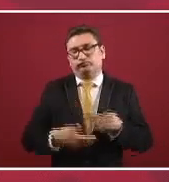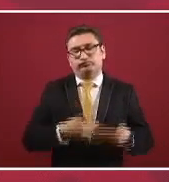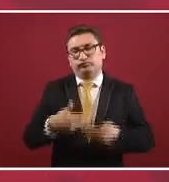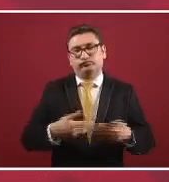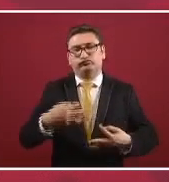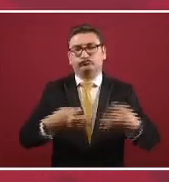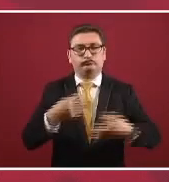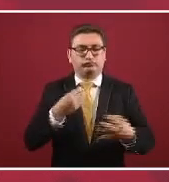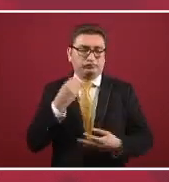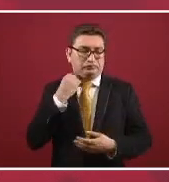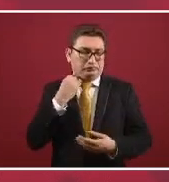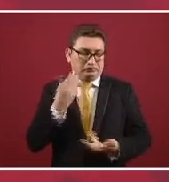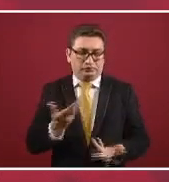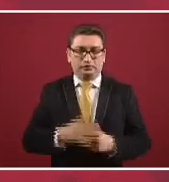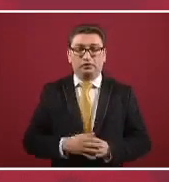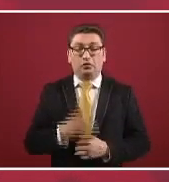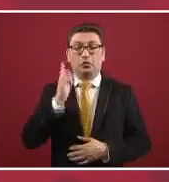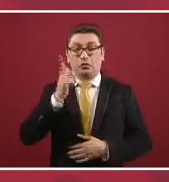mediante el diálogo.